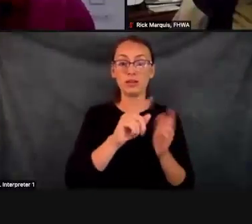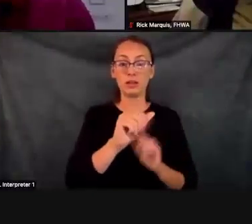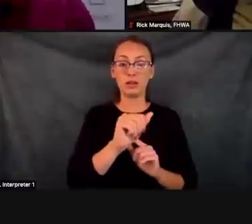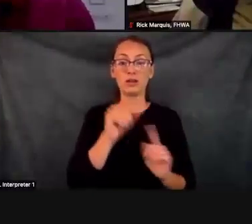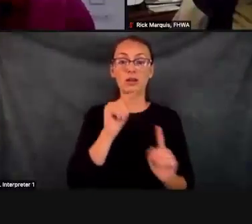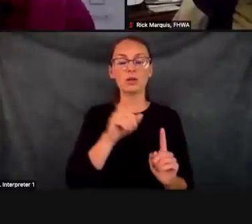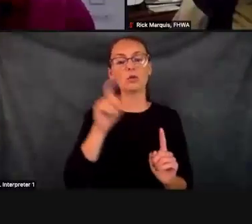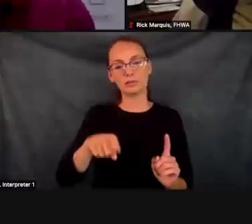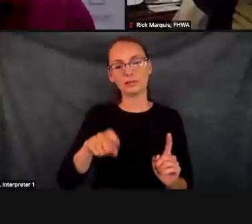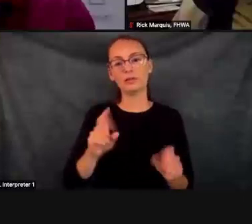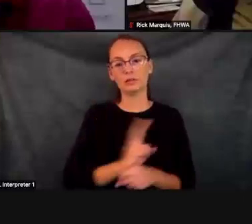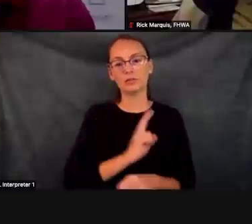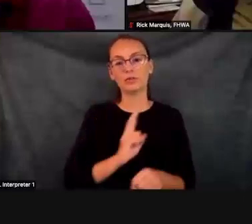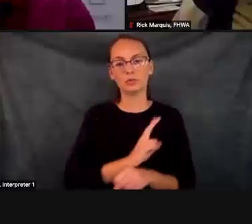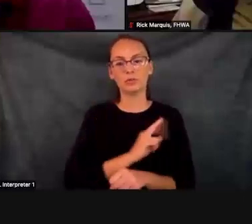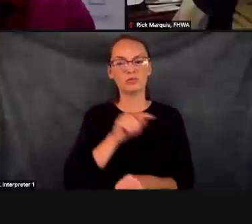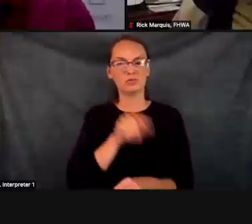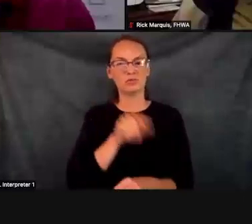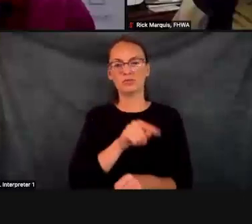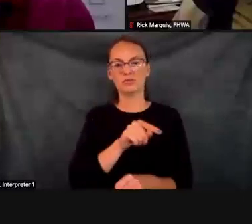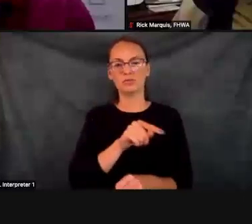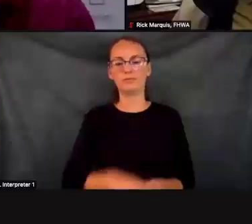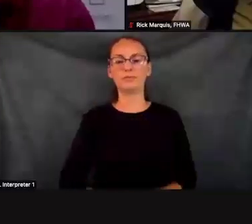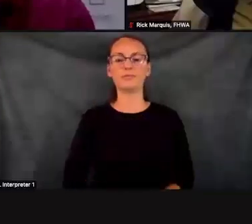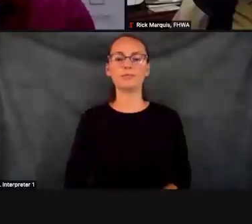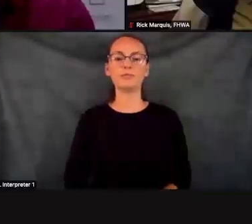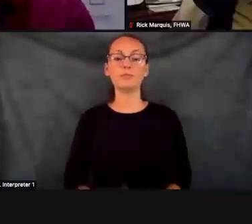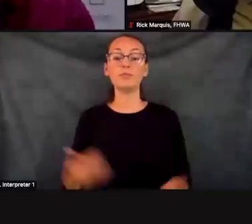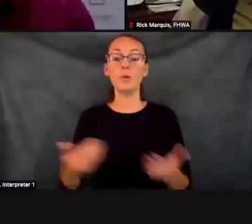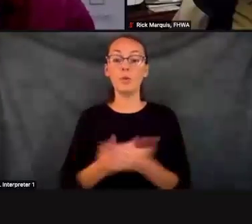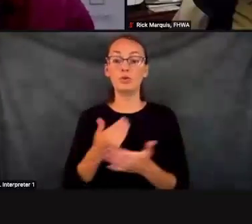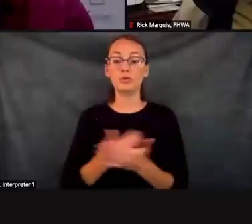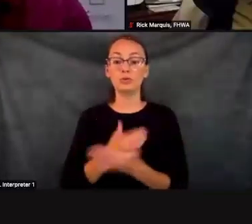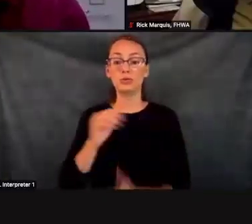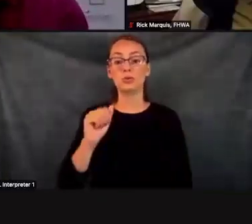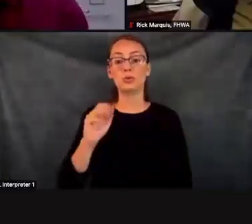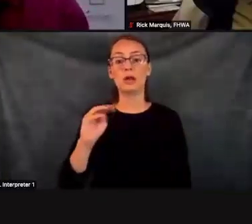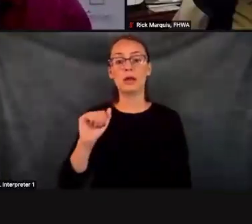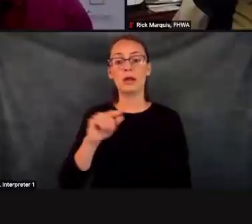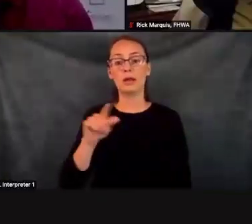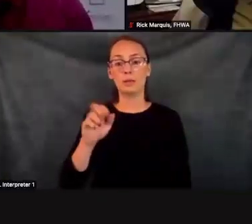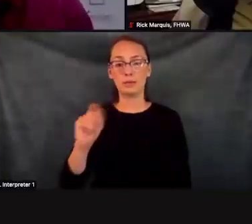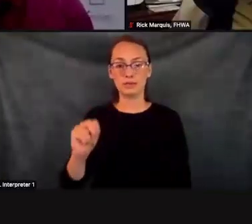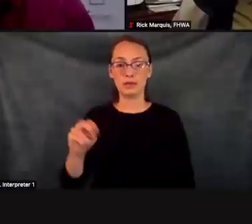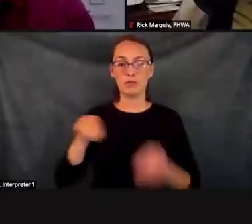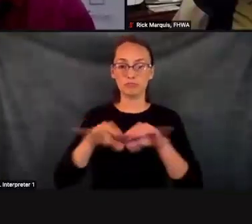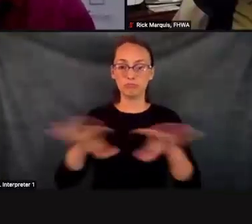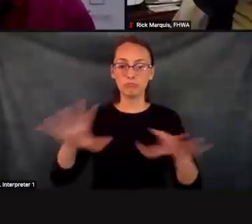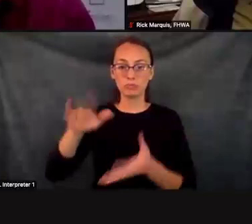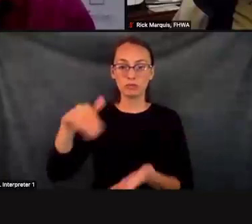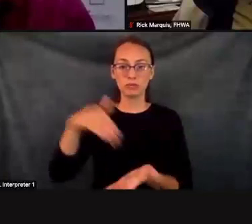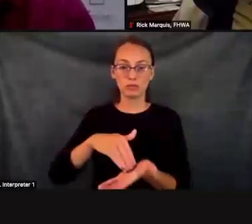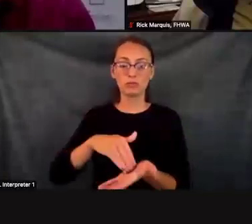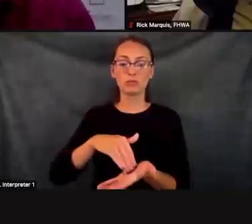2020. El presupuesto o la predicción para los empleos es